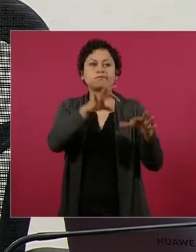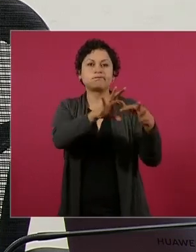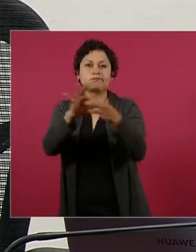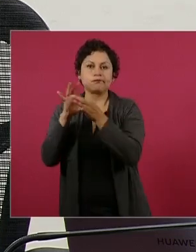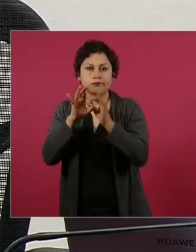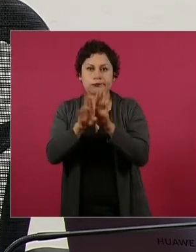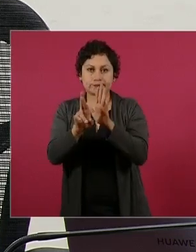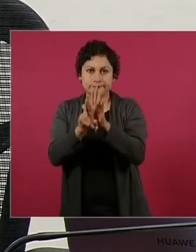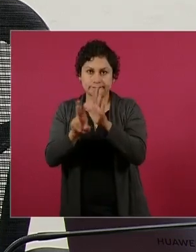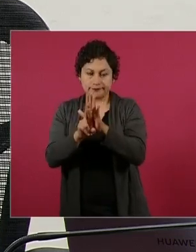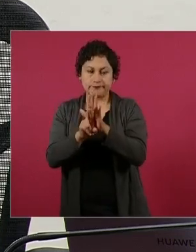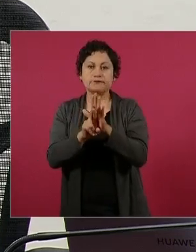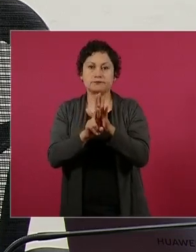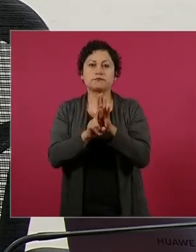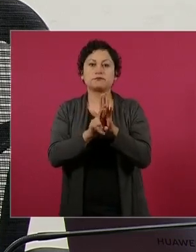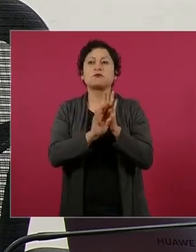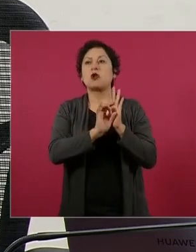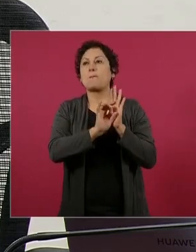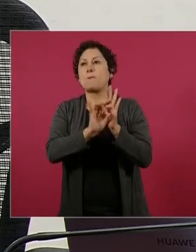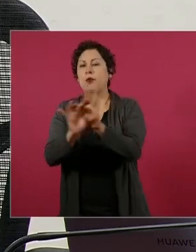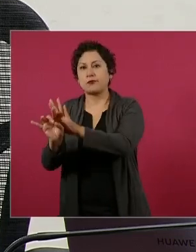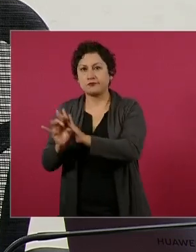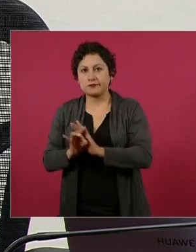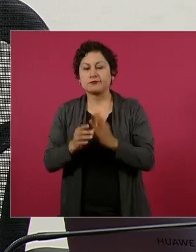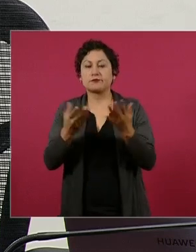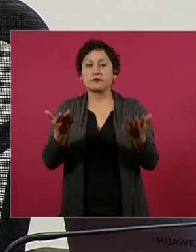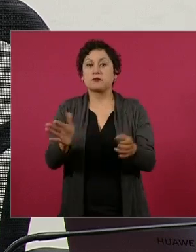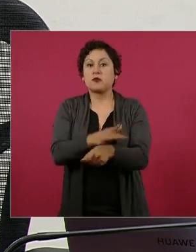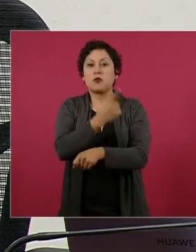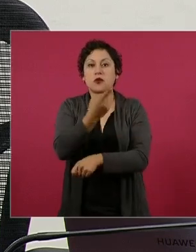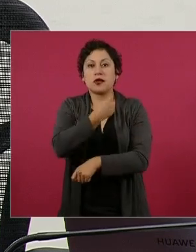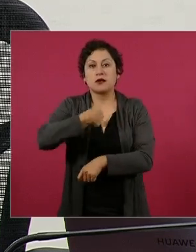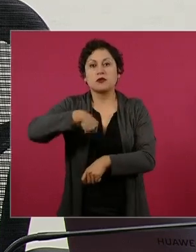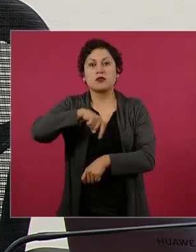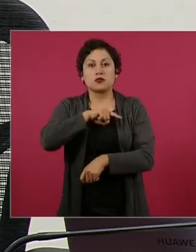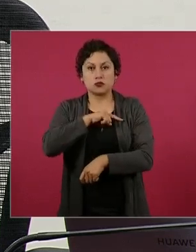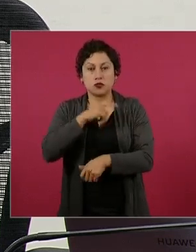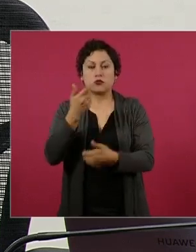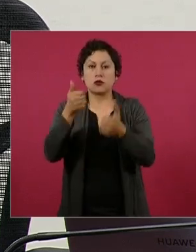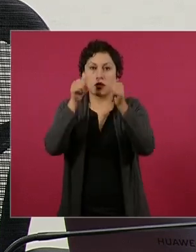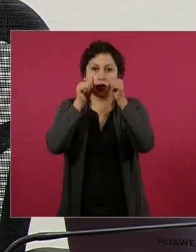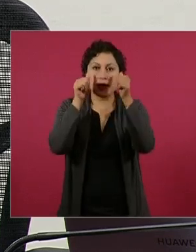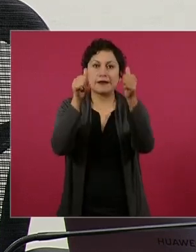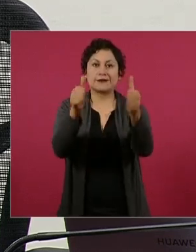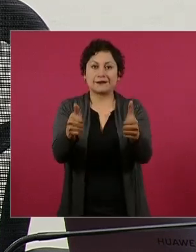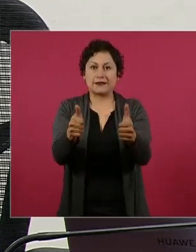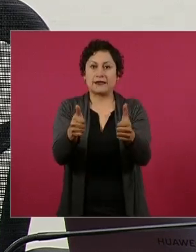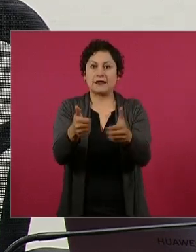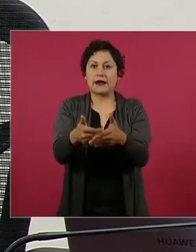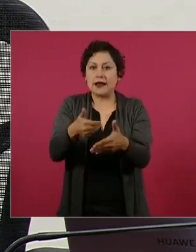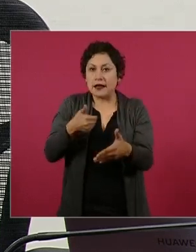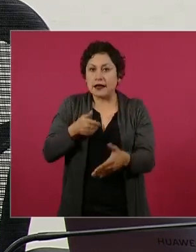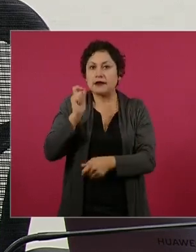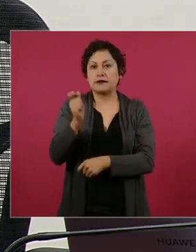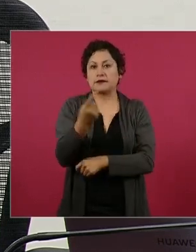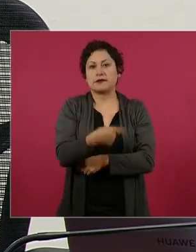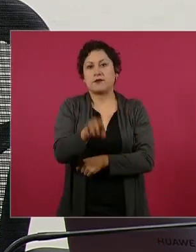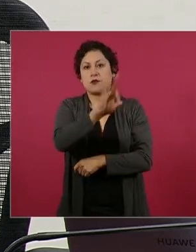que tener la garantía del 100% de que este nuevo sistema de alertamiento para toda la